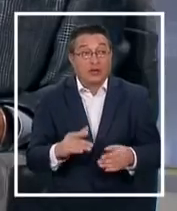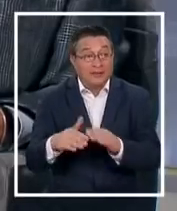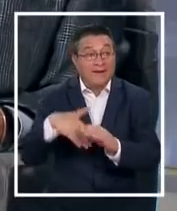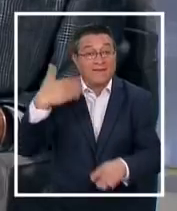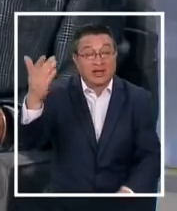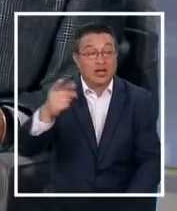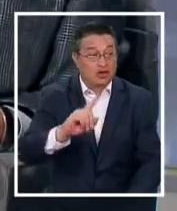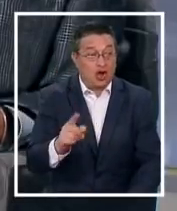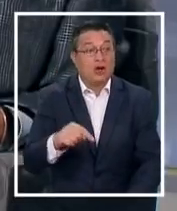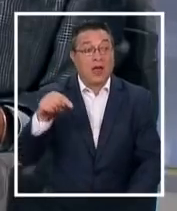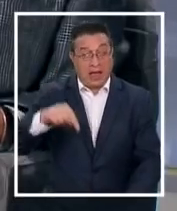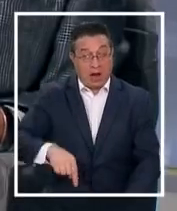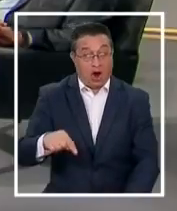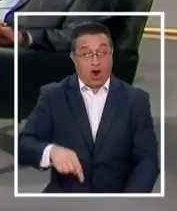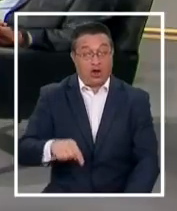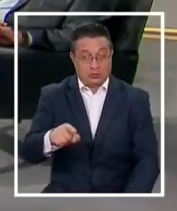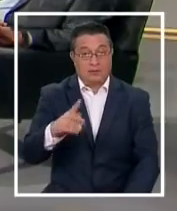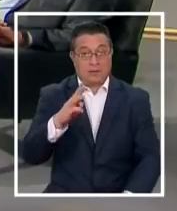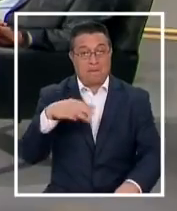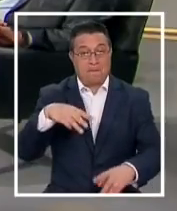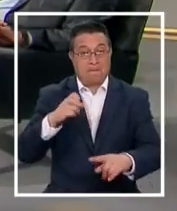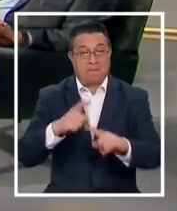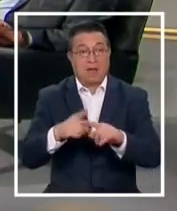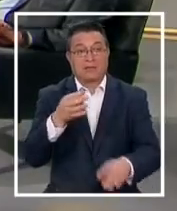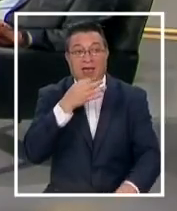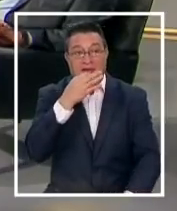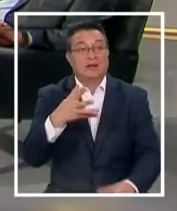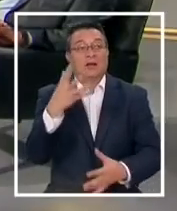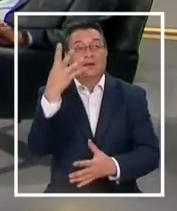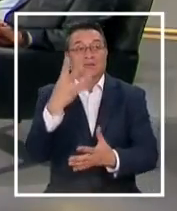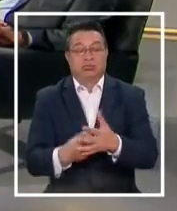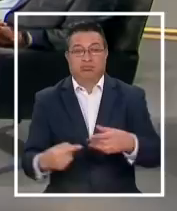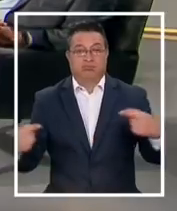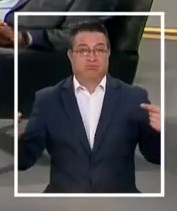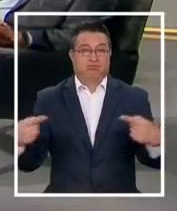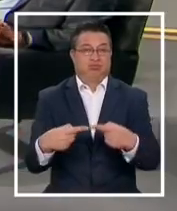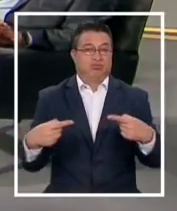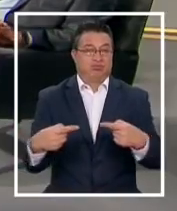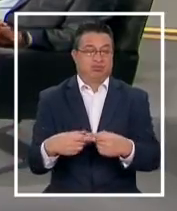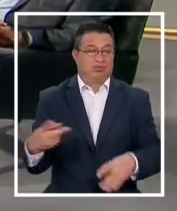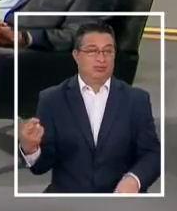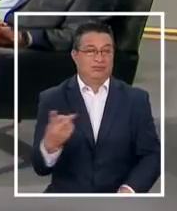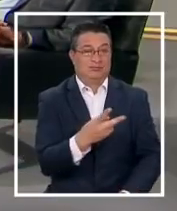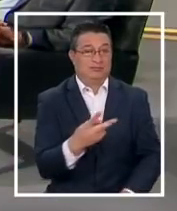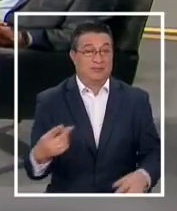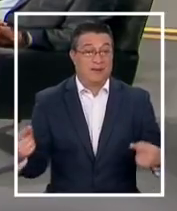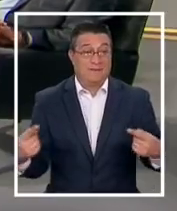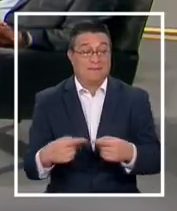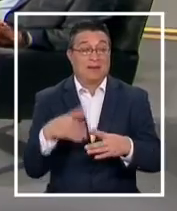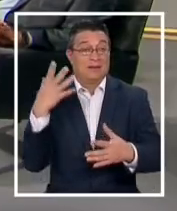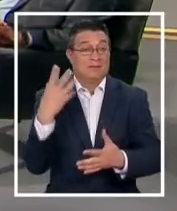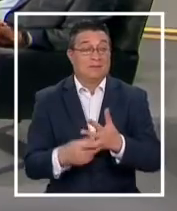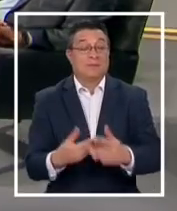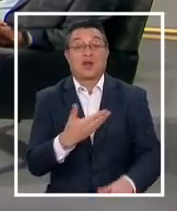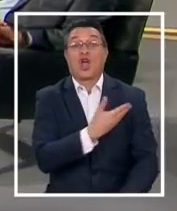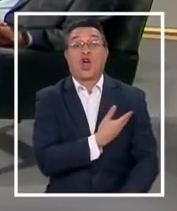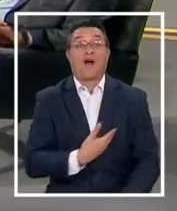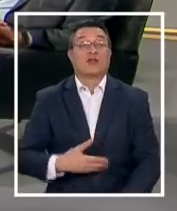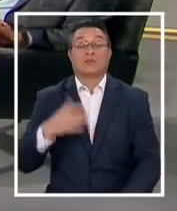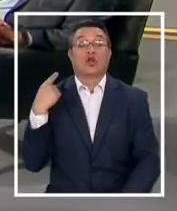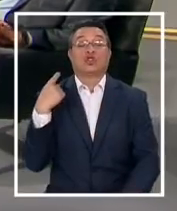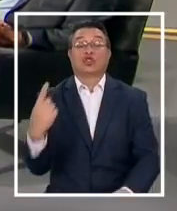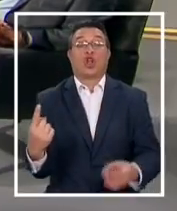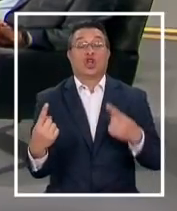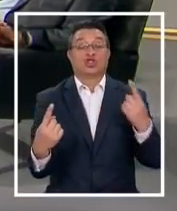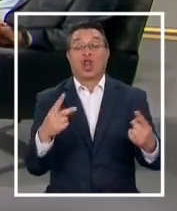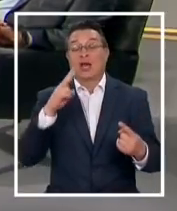tienen, aparentemente, decía Max Colodro, el fin de una relación... que se terminó de alguna manera ya y que el gobierno va a tener que navegar solo